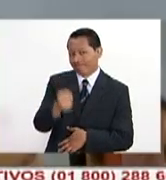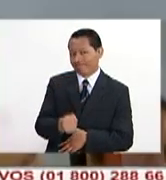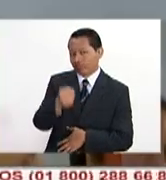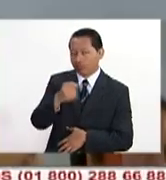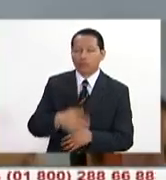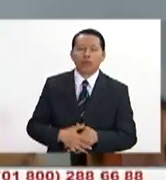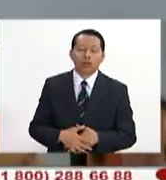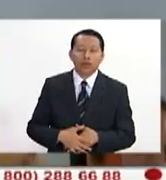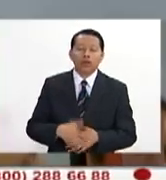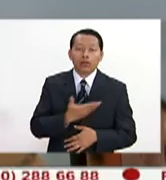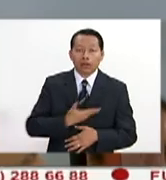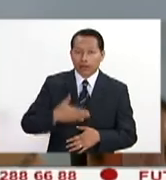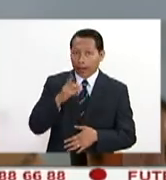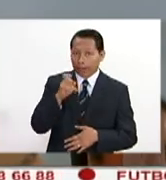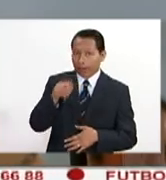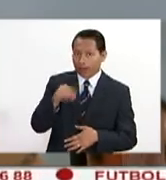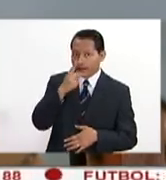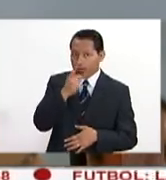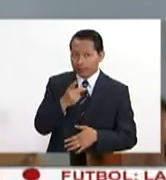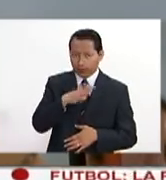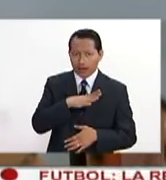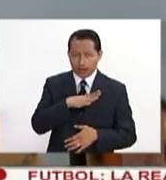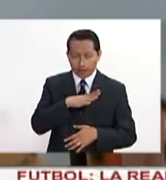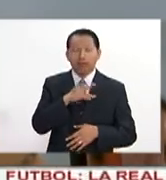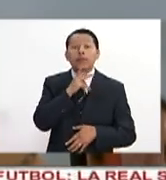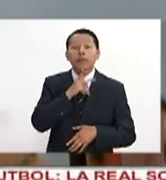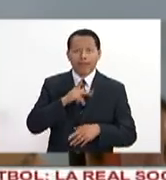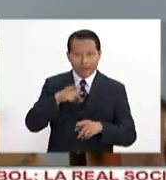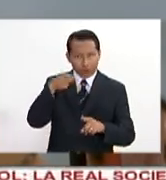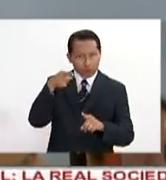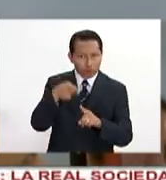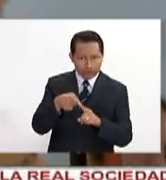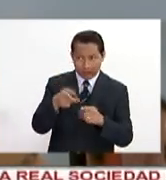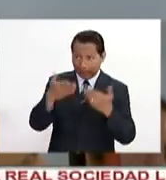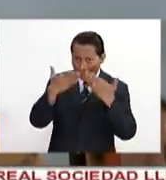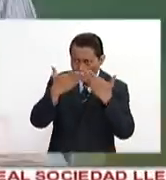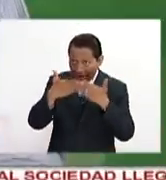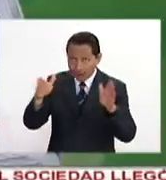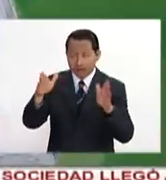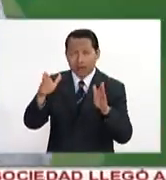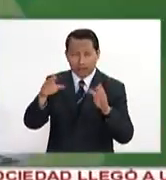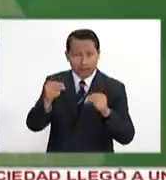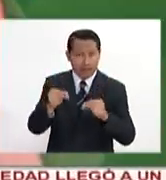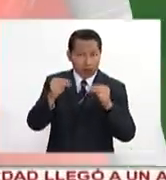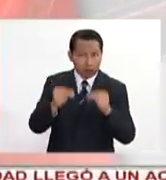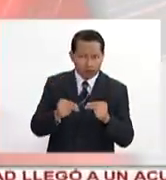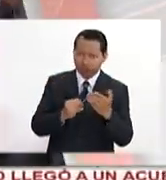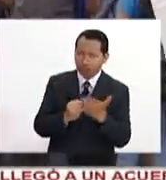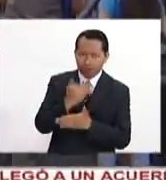Afirma el presidente Enrique Peña Nieto que abrir el sector petrolero fue la mejor decisión que se pudo tomar.